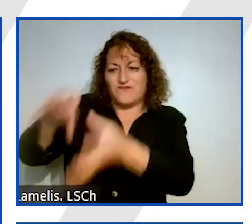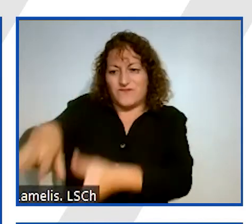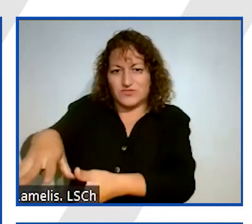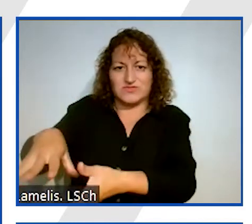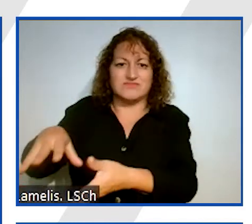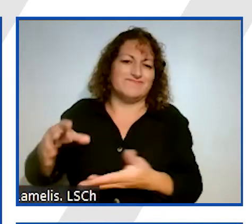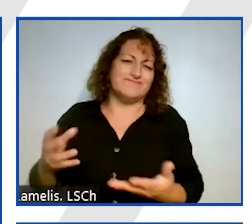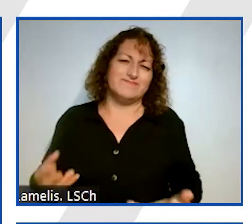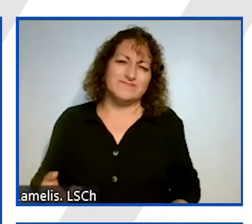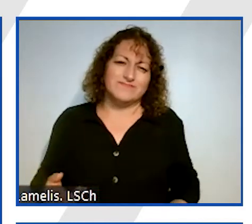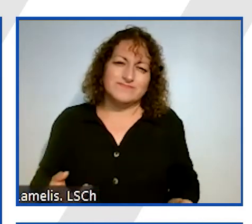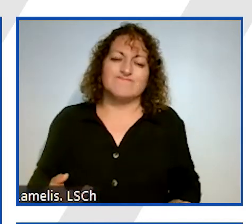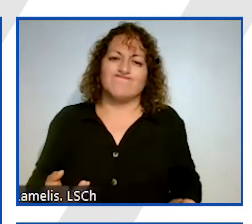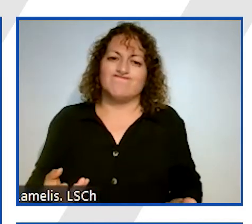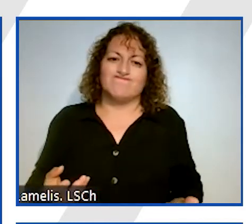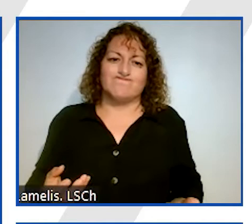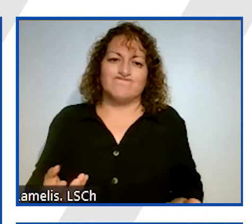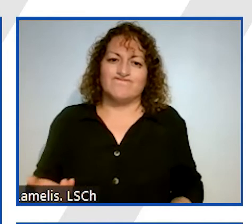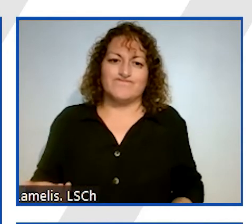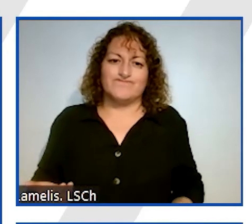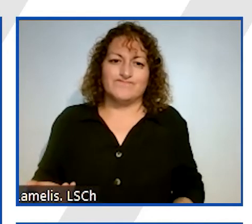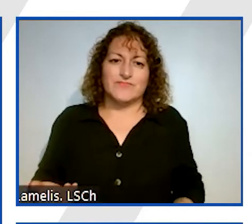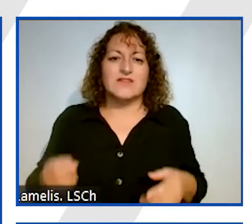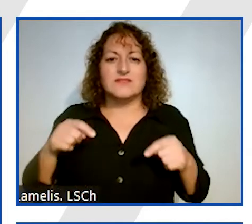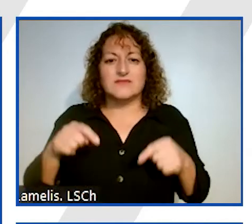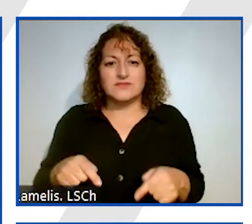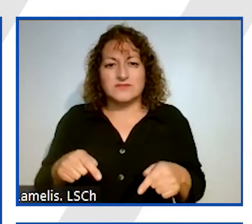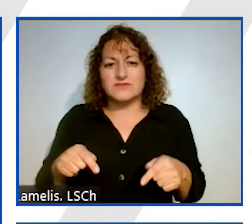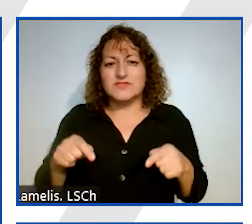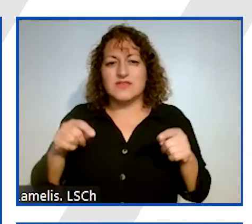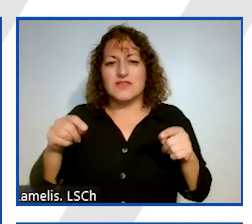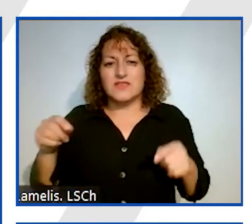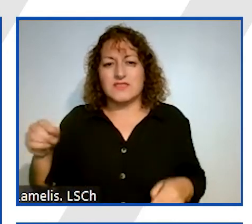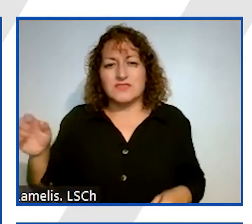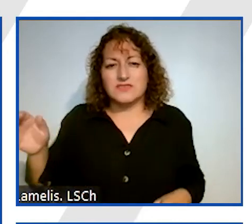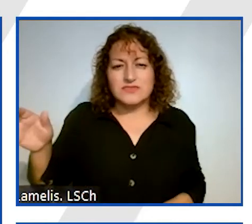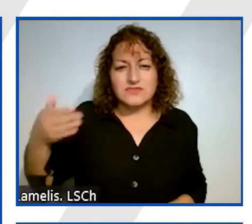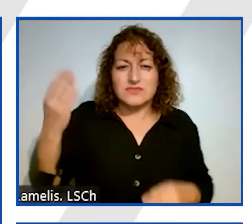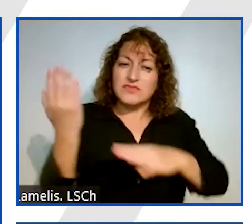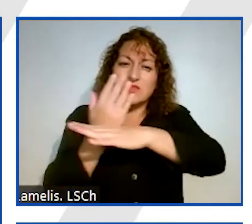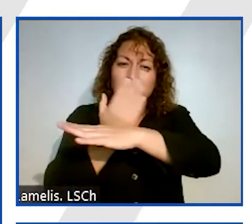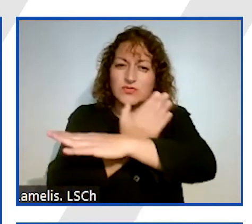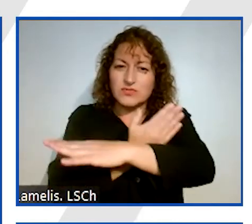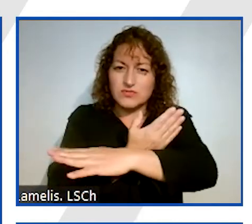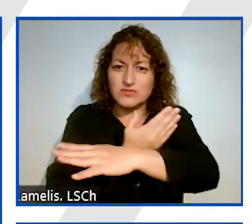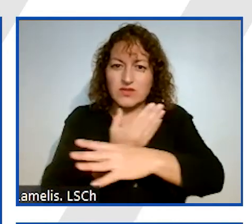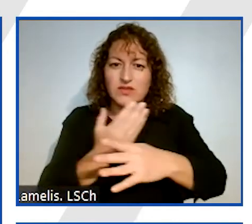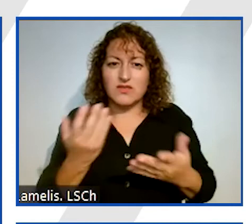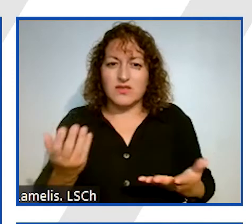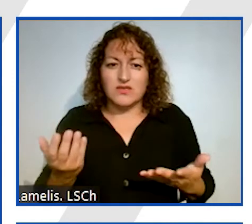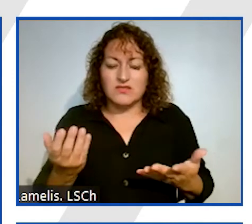aletas, que si considerablemente tengo el equivalente de tiburones de esa cantidad de aletas, se vendería la